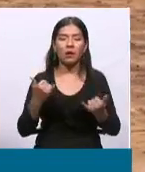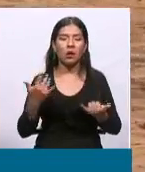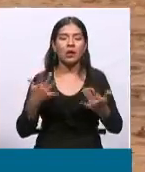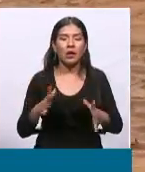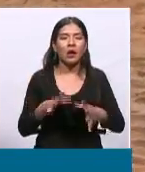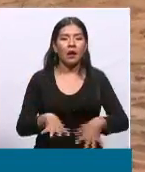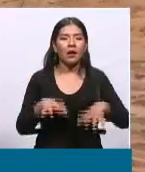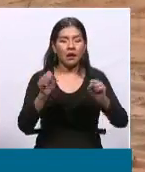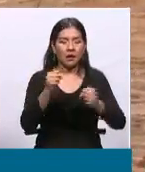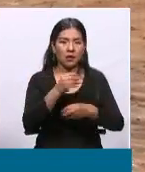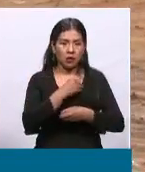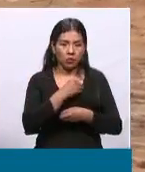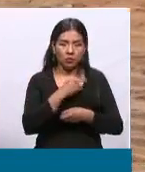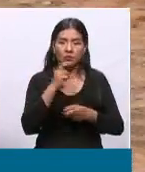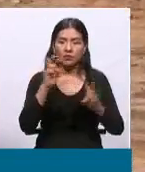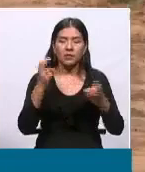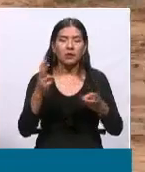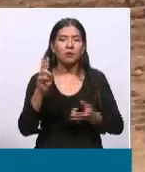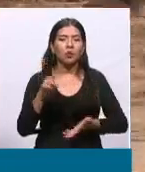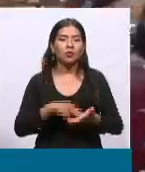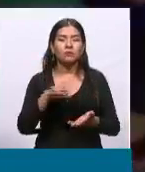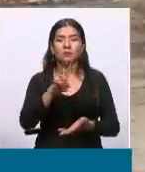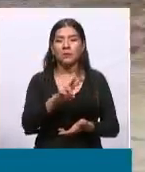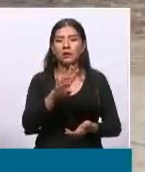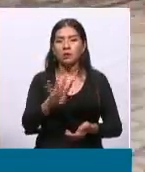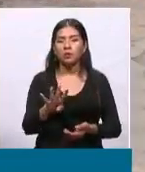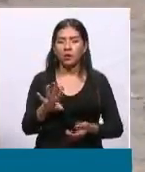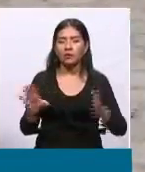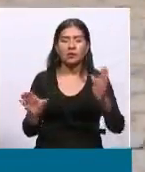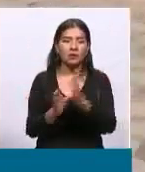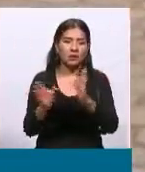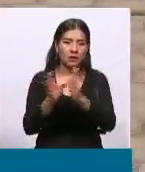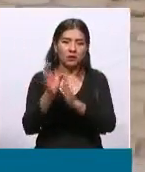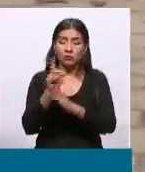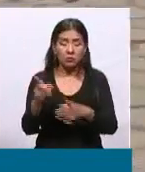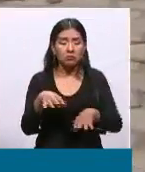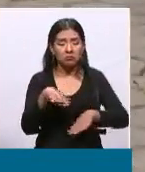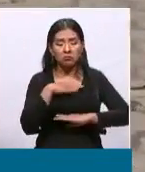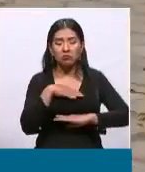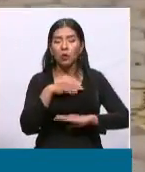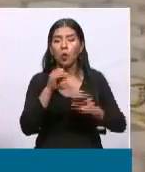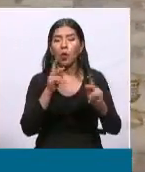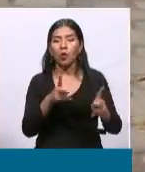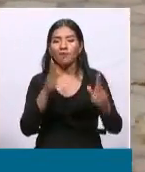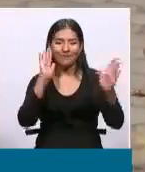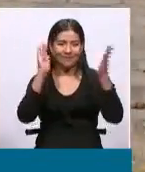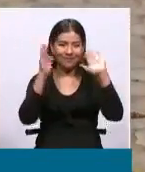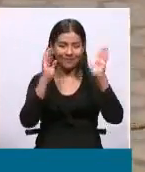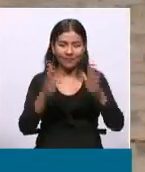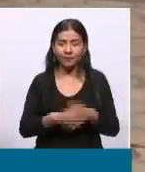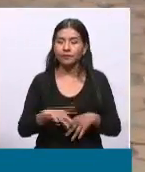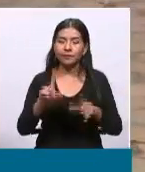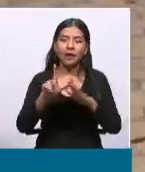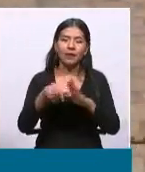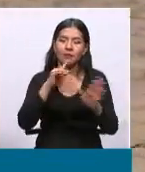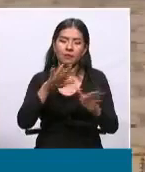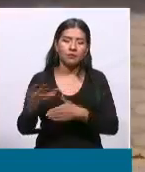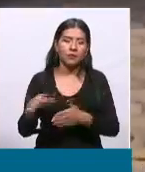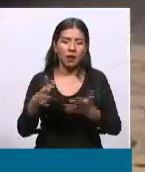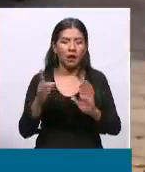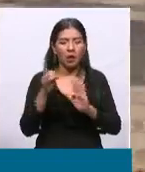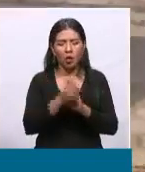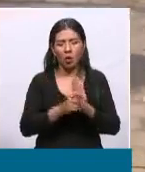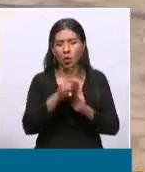que el 23 de marzo del 2024 sería el censo. De manera extraña, apenas pasaron unas